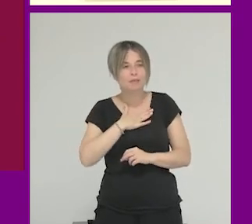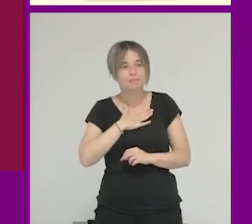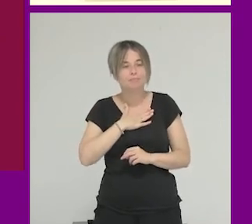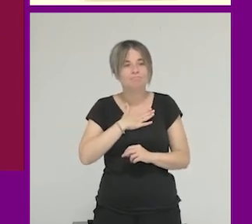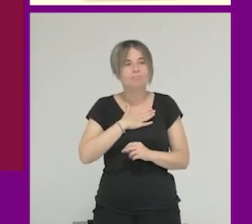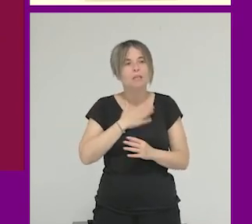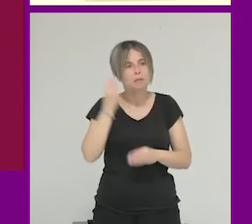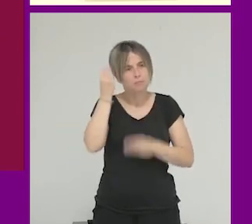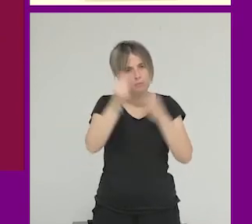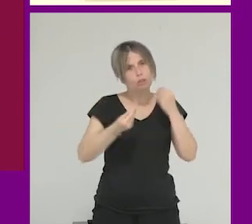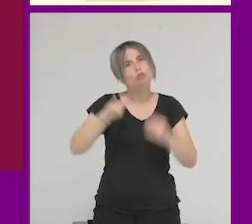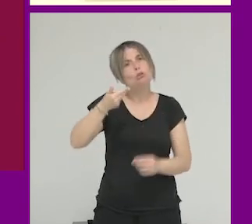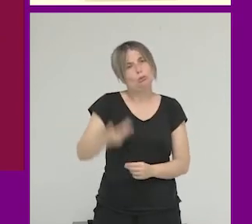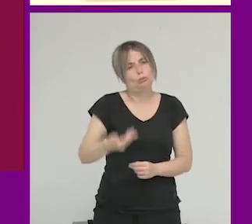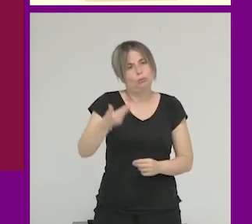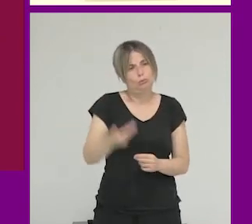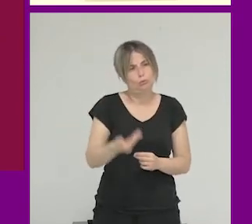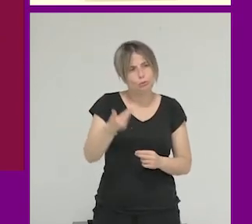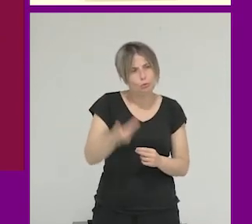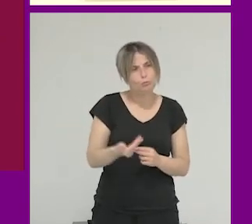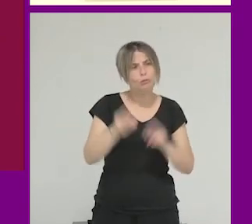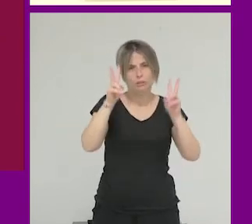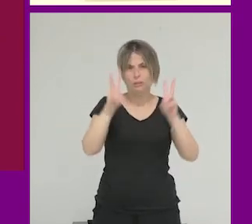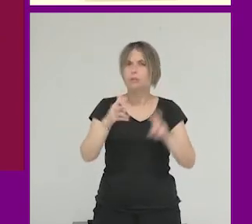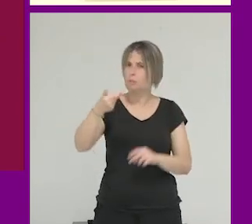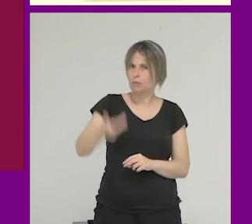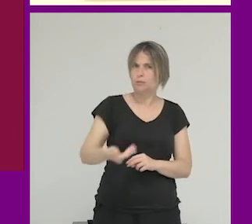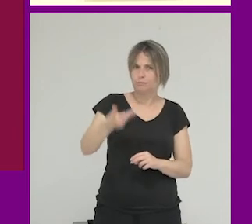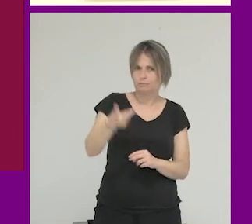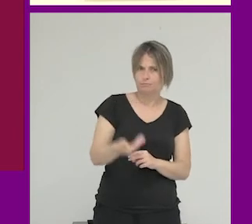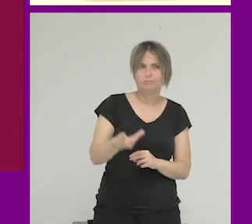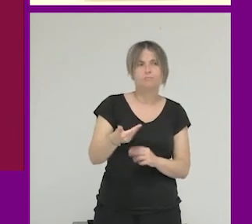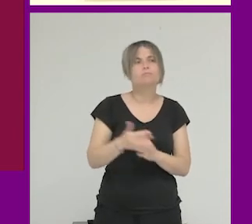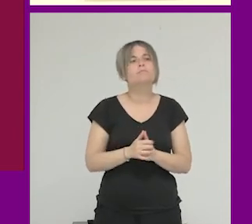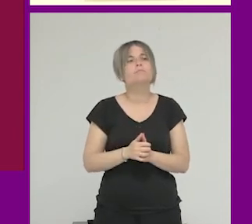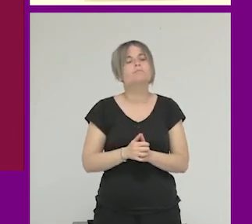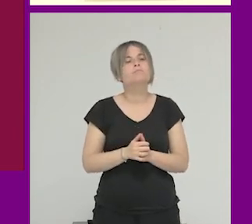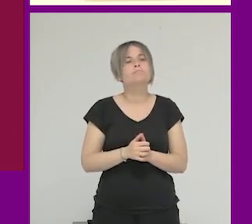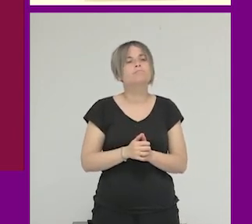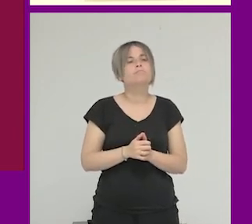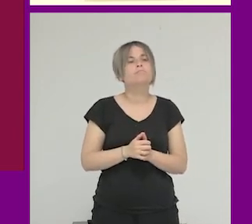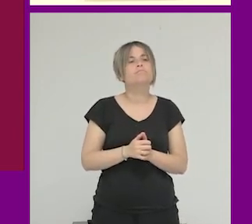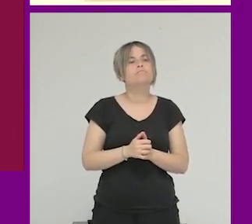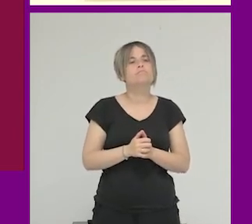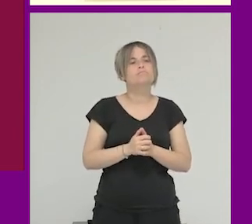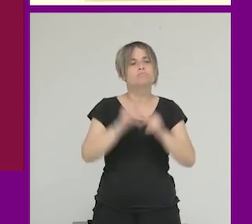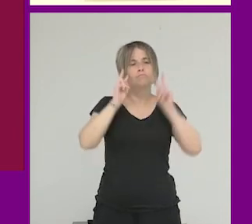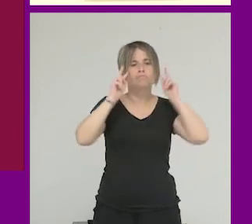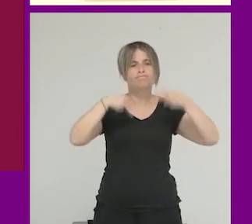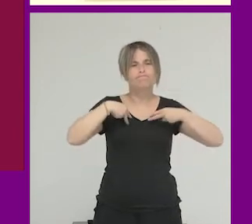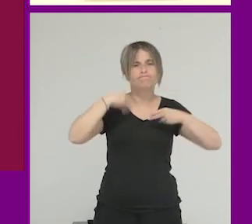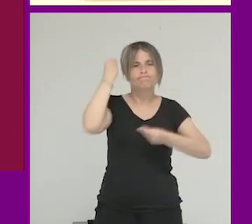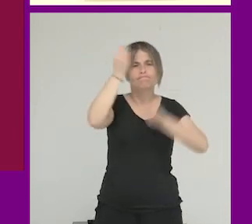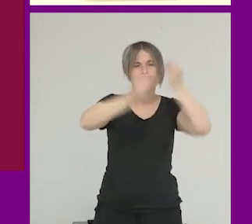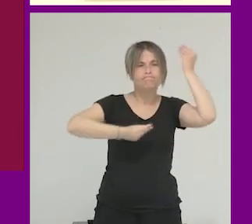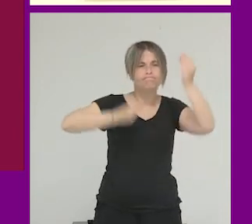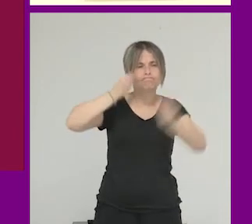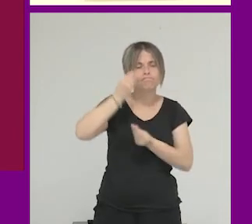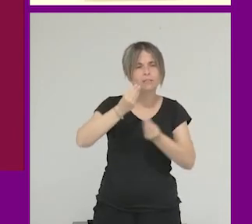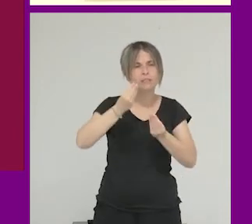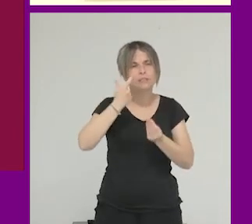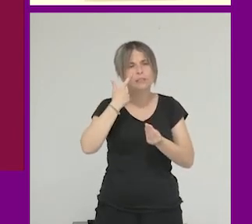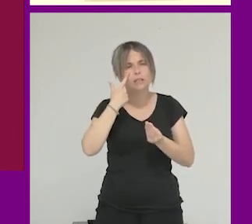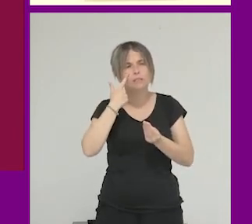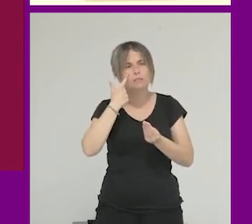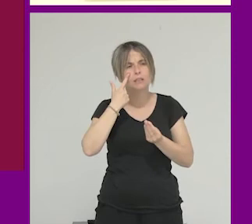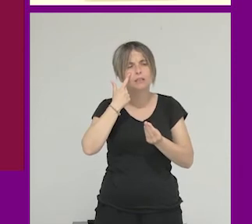oso garrantzitsua den gaia da, bueno, galdetu dut nire buruari zer den hau,